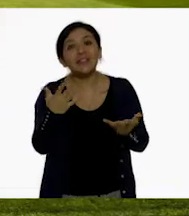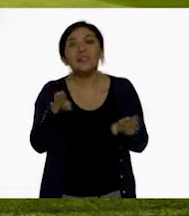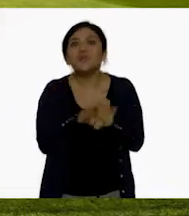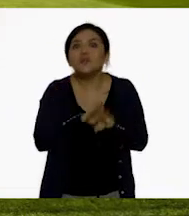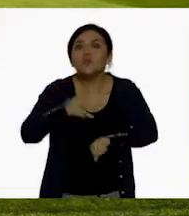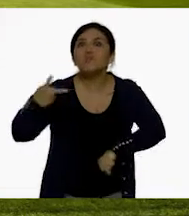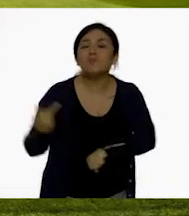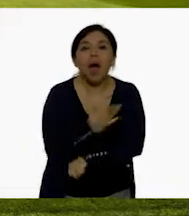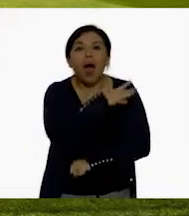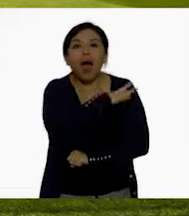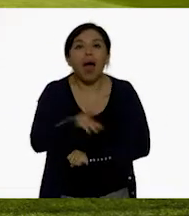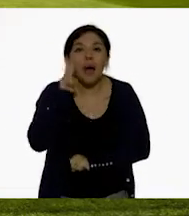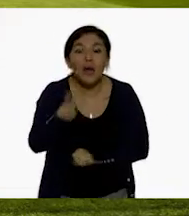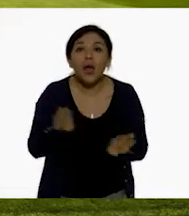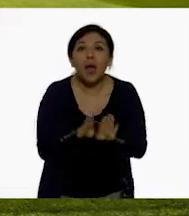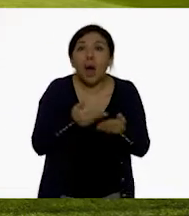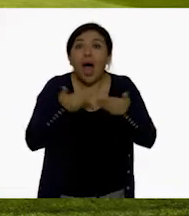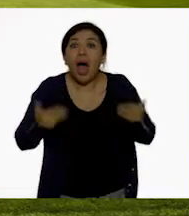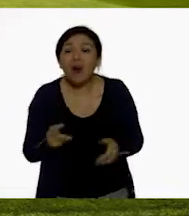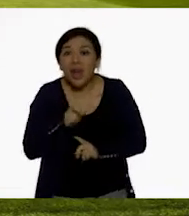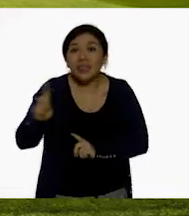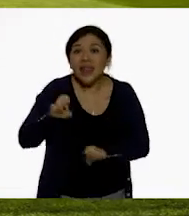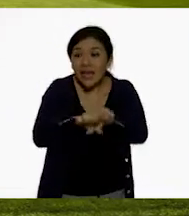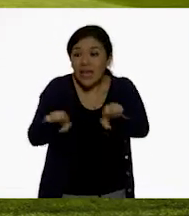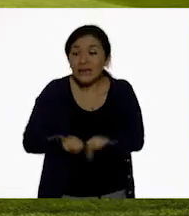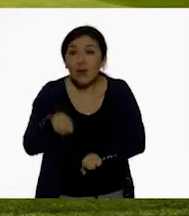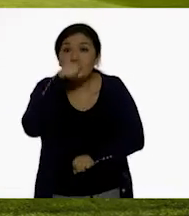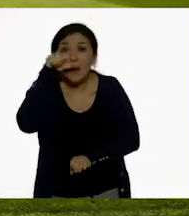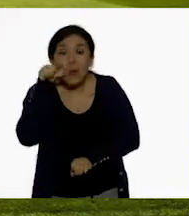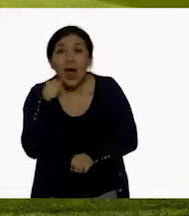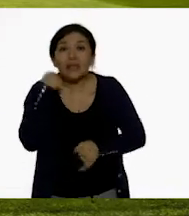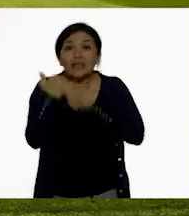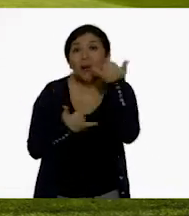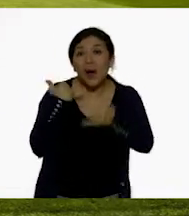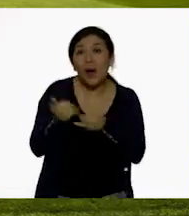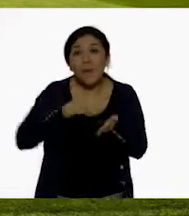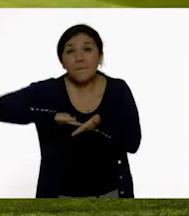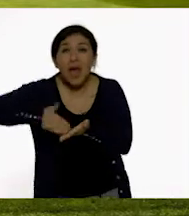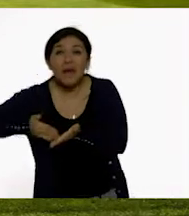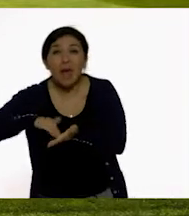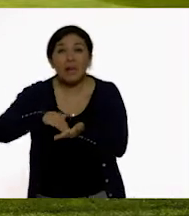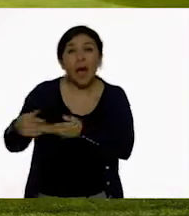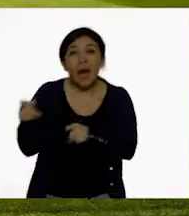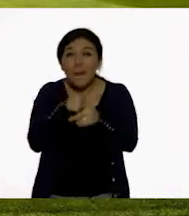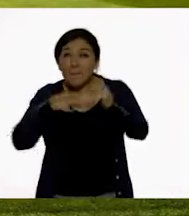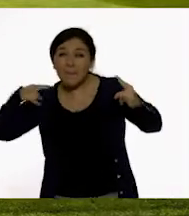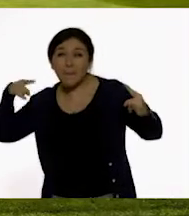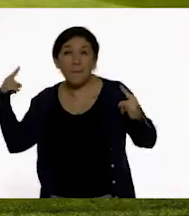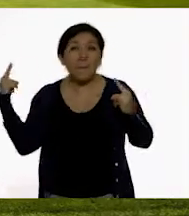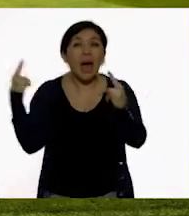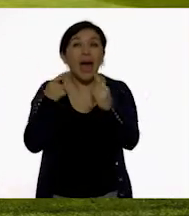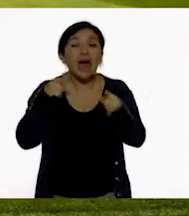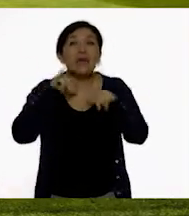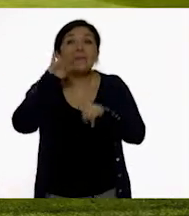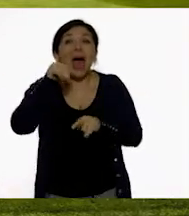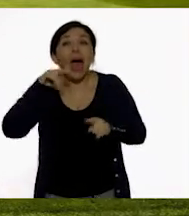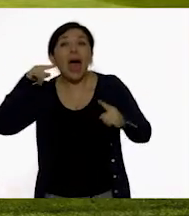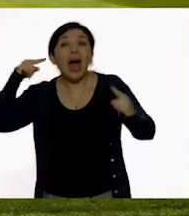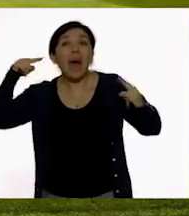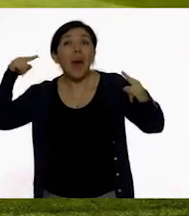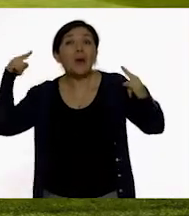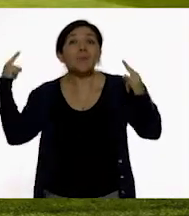inesperado! El extremo por la derecha del equipo Benito Juárez manda el trazo. El centro delantero remata de frente sin marca.